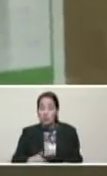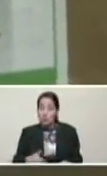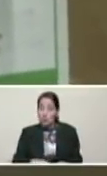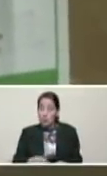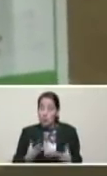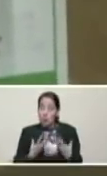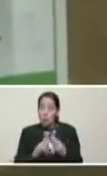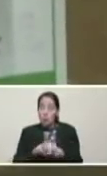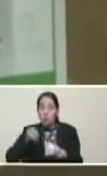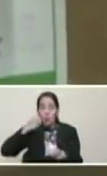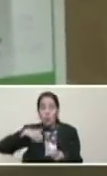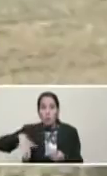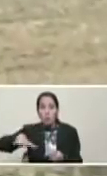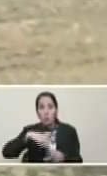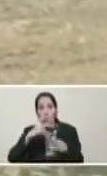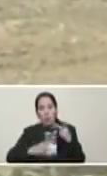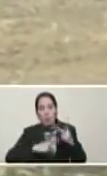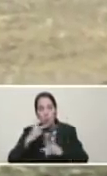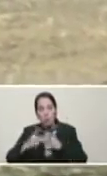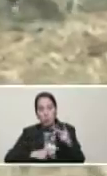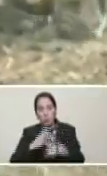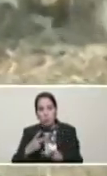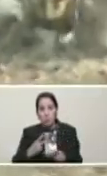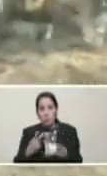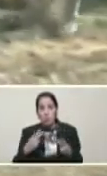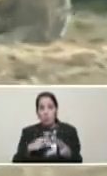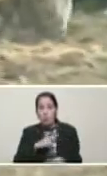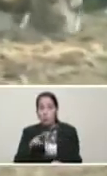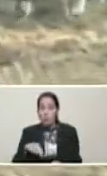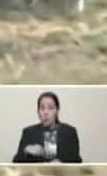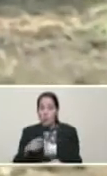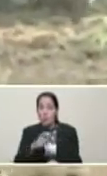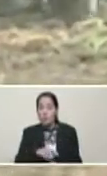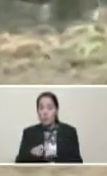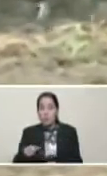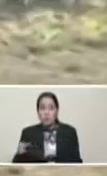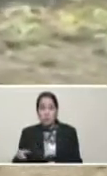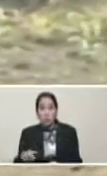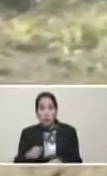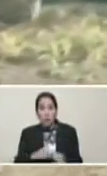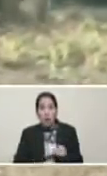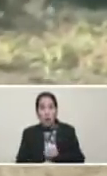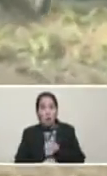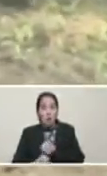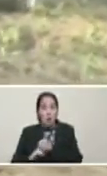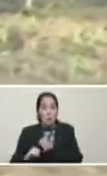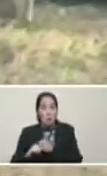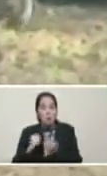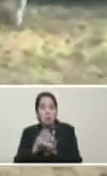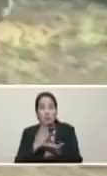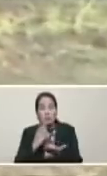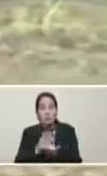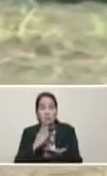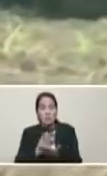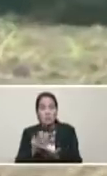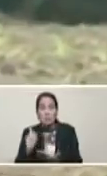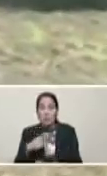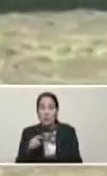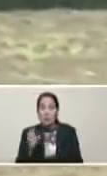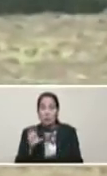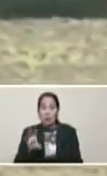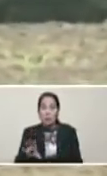con nuestros productores con nuestra gente con todo aquel que hace posible que podamos tener esta y